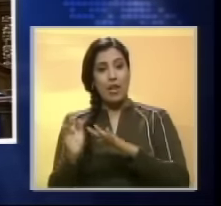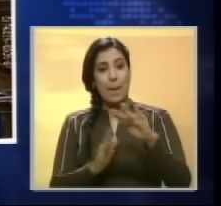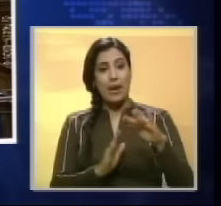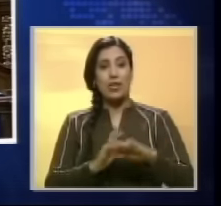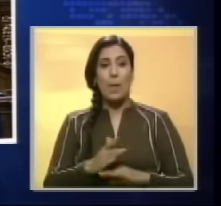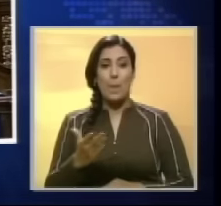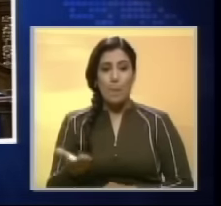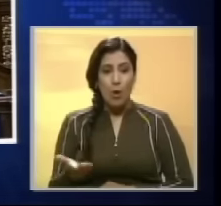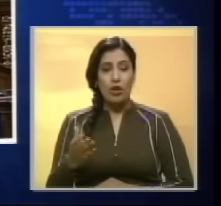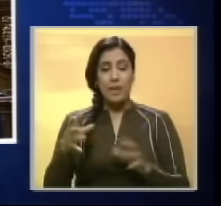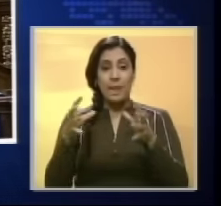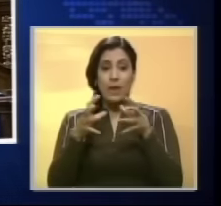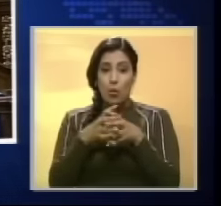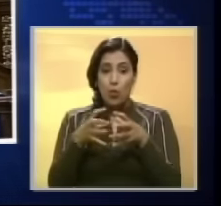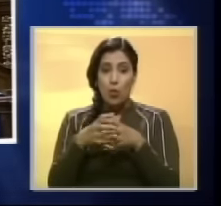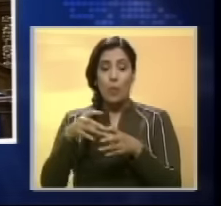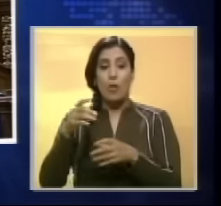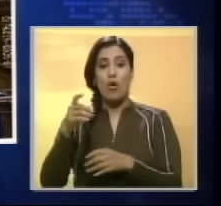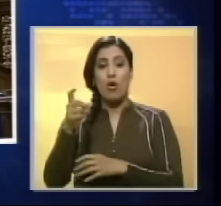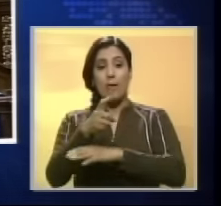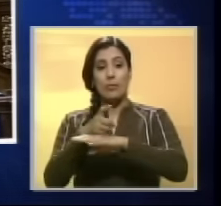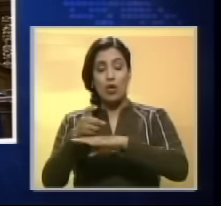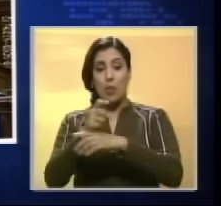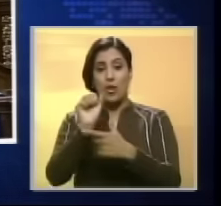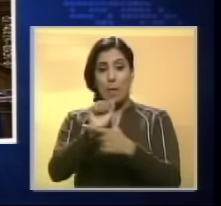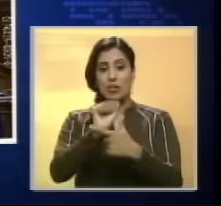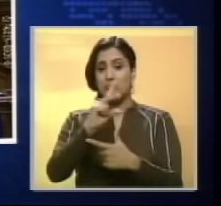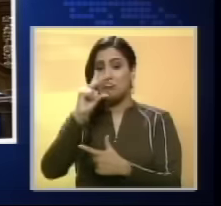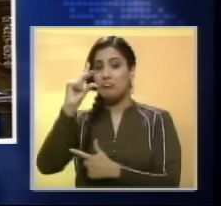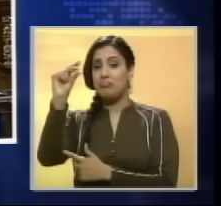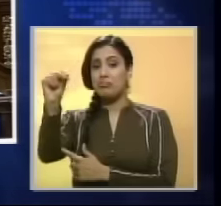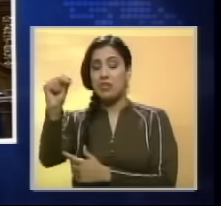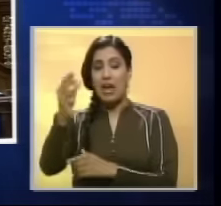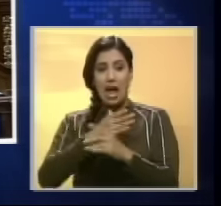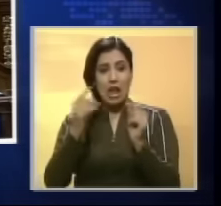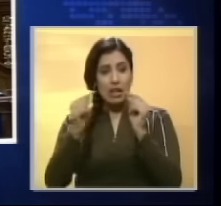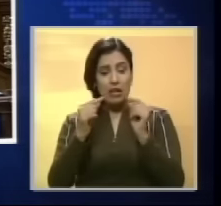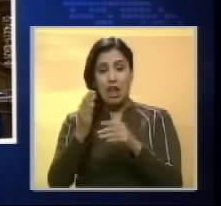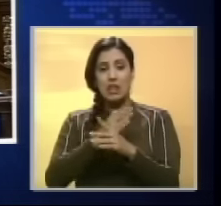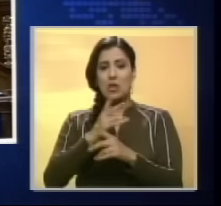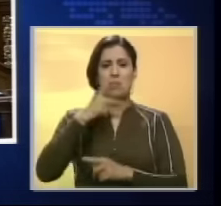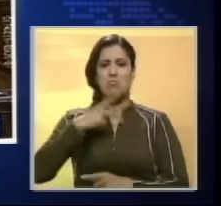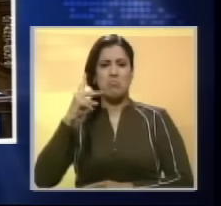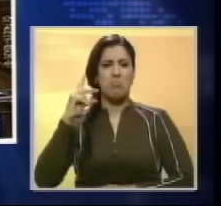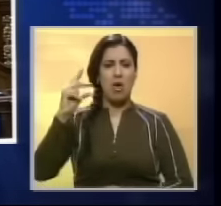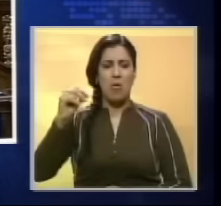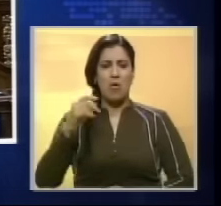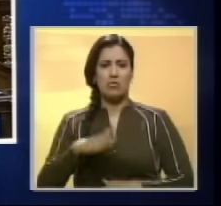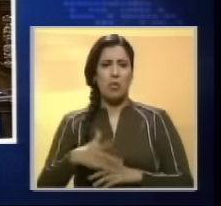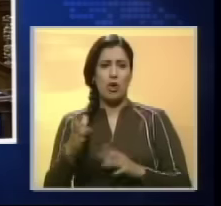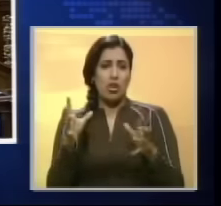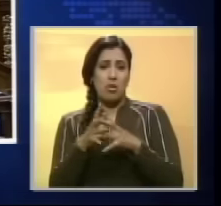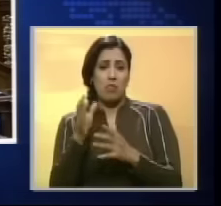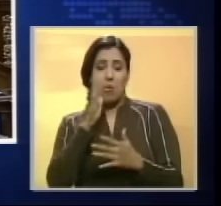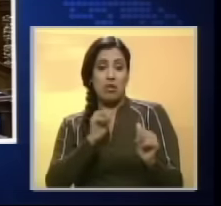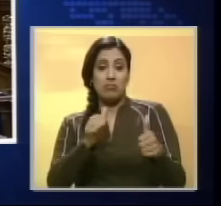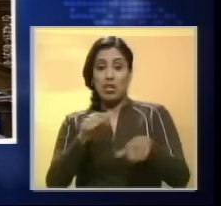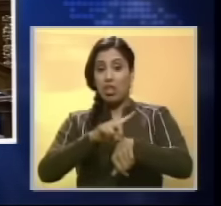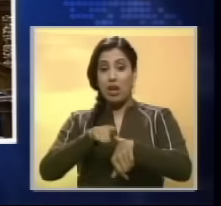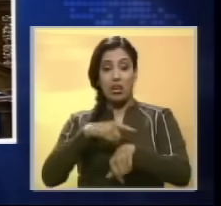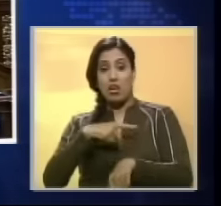porque la bancada del oficialismo se retiró antes del inicio de la sesión argumentando que la sesión no había